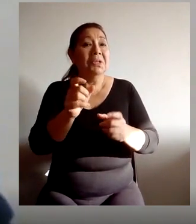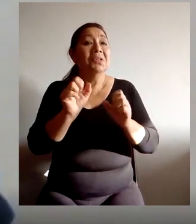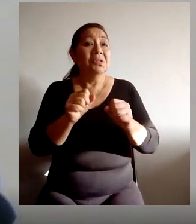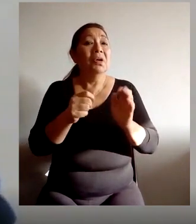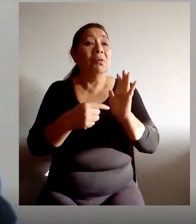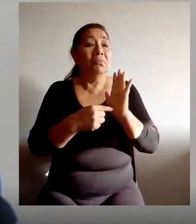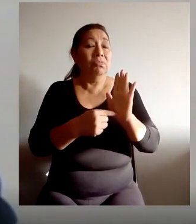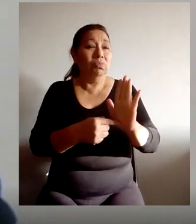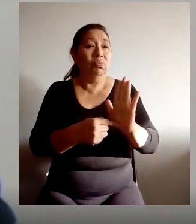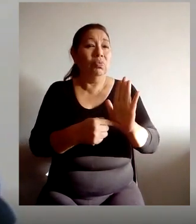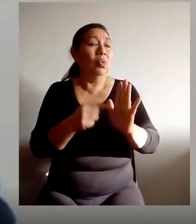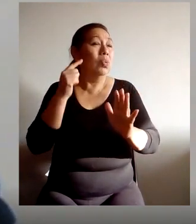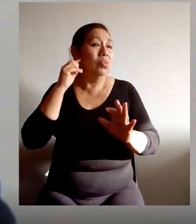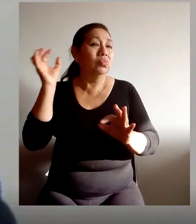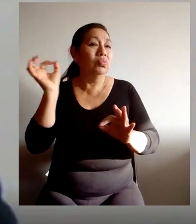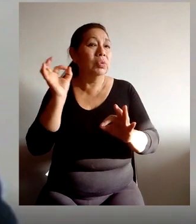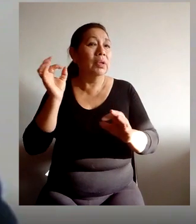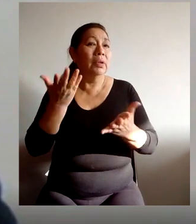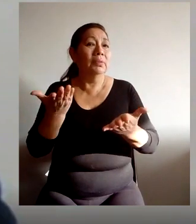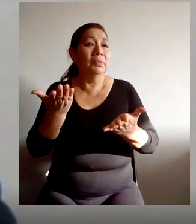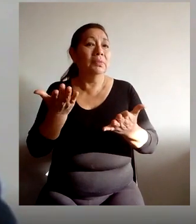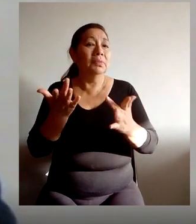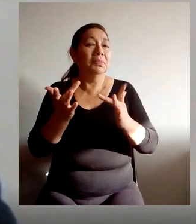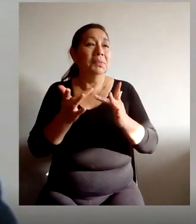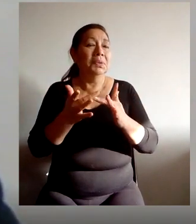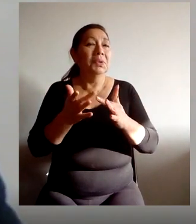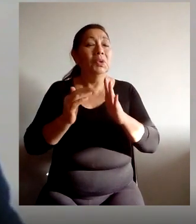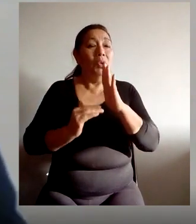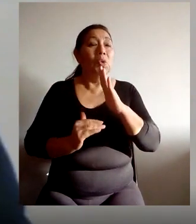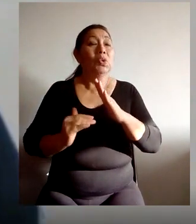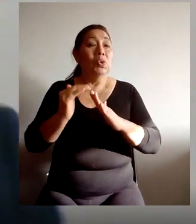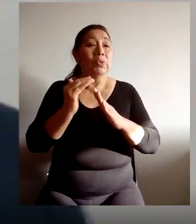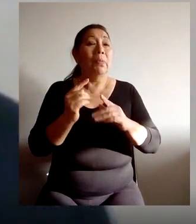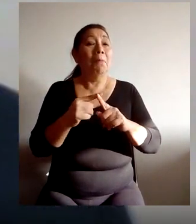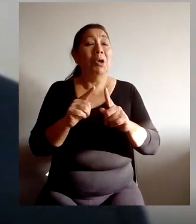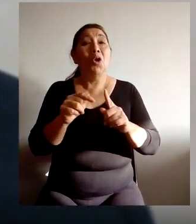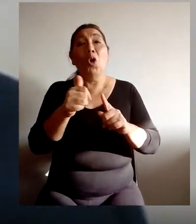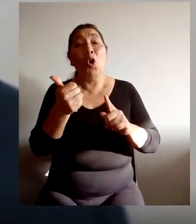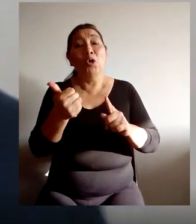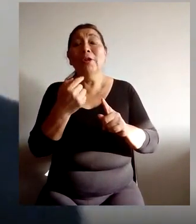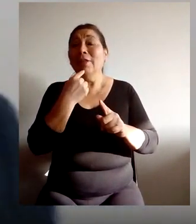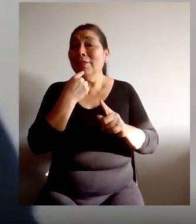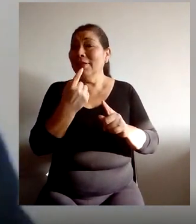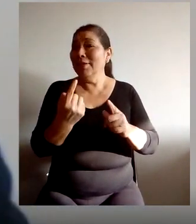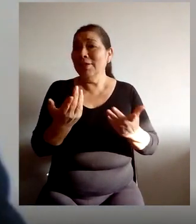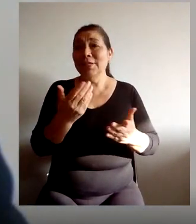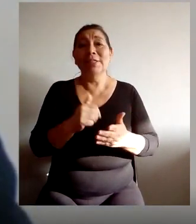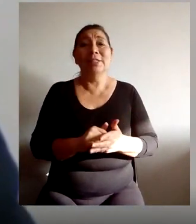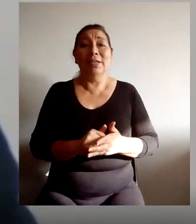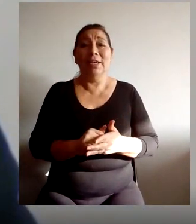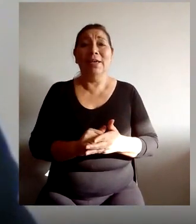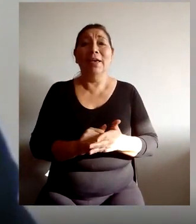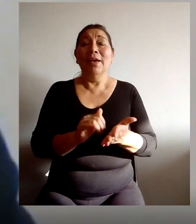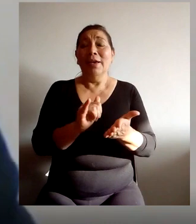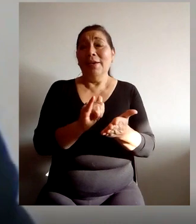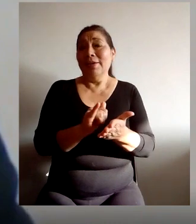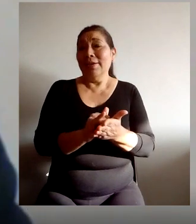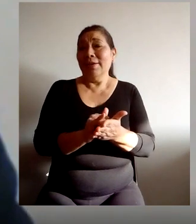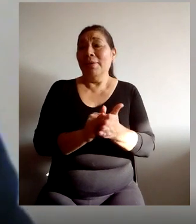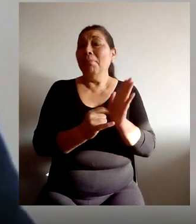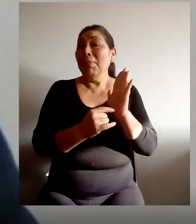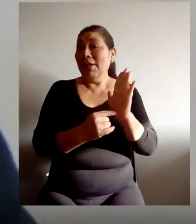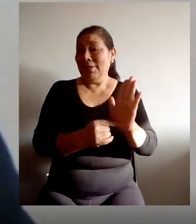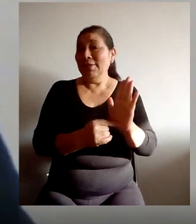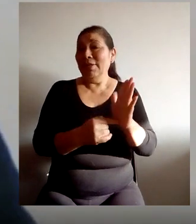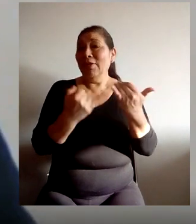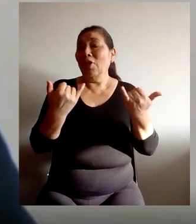nosotros reiteramos, señor magistrado, que en el presente caso nosotros nos hemos ceñido a información emitida